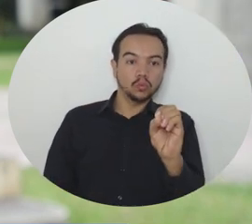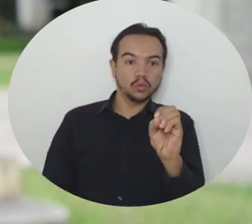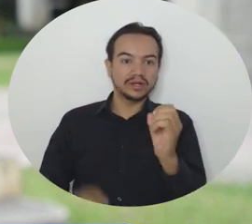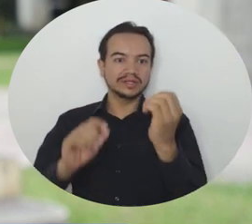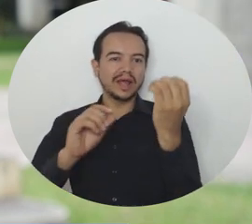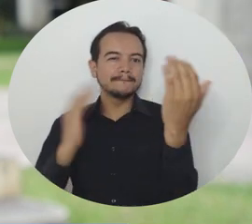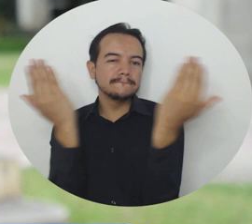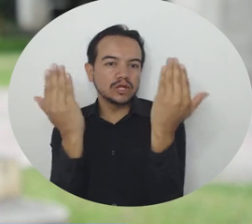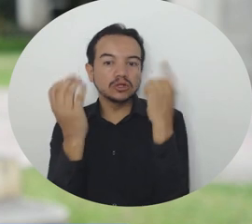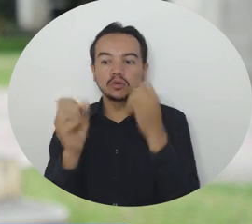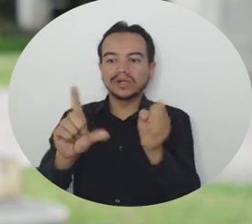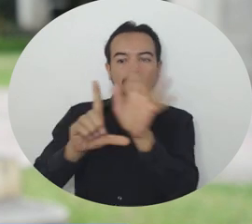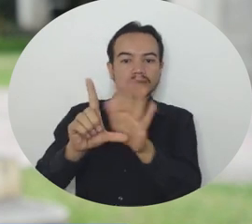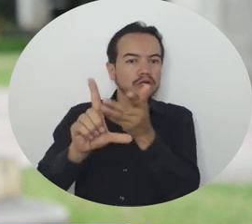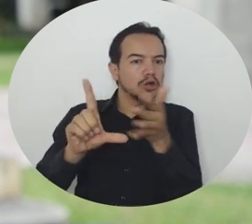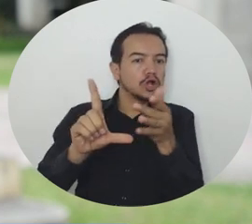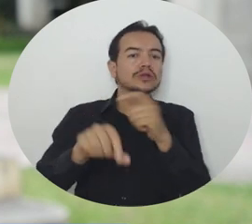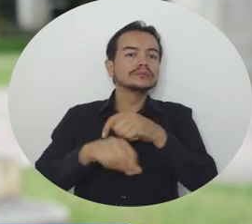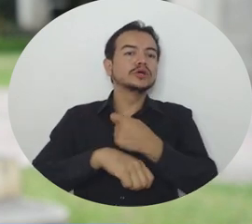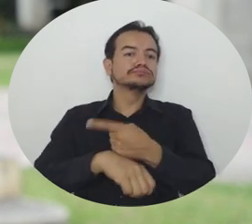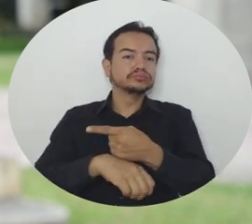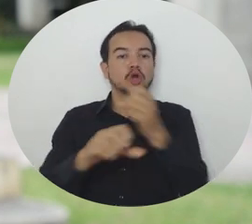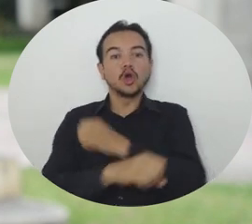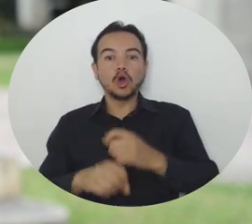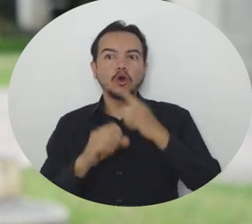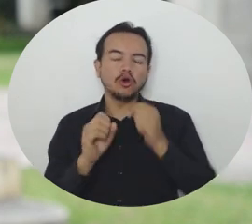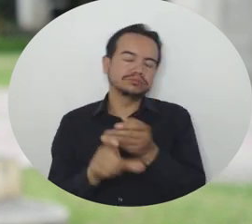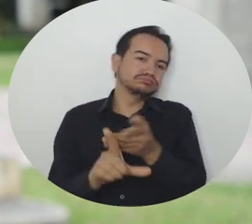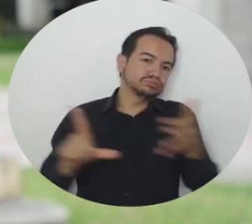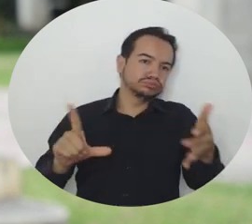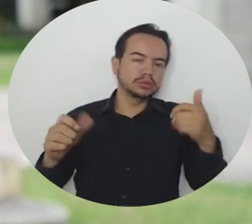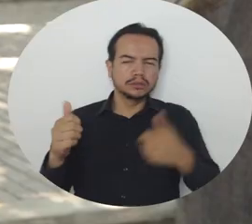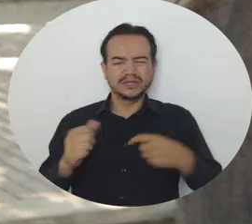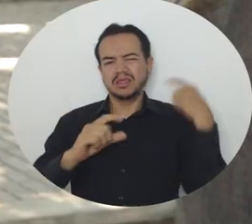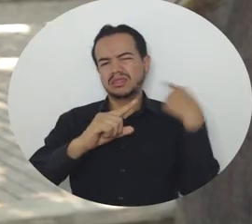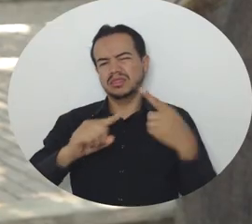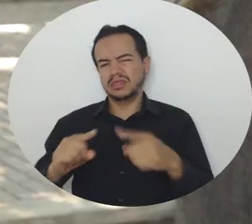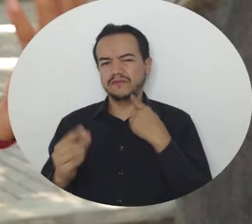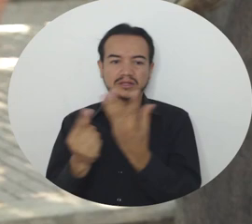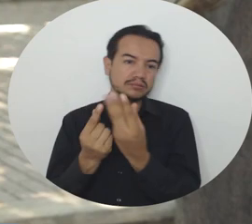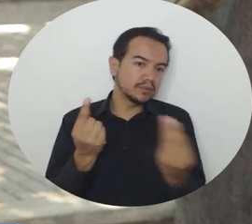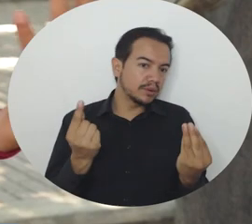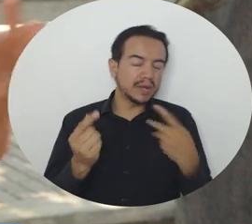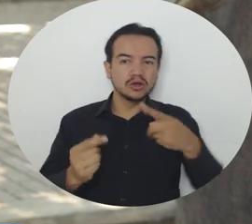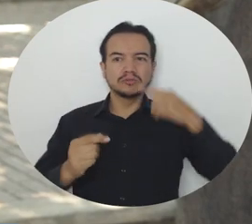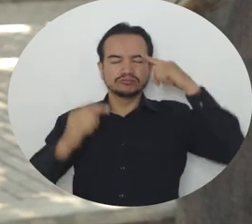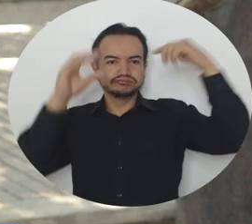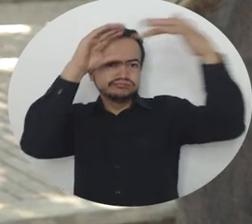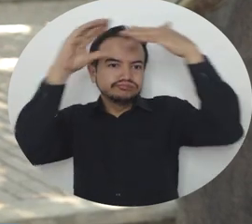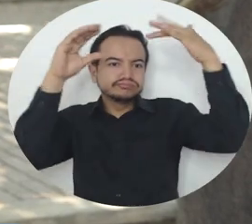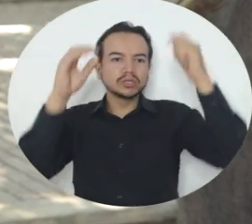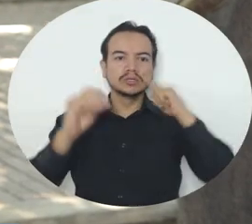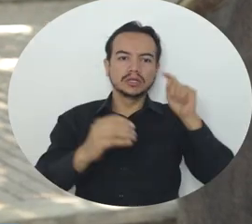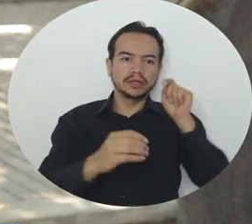ver entre cortos y largos y de diferentes géneros porque vemos ficción, documental, animación. La forma en cómo nos distribuimos